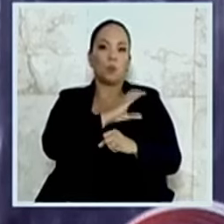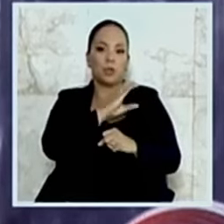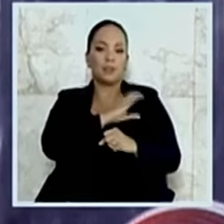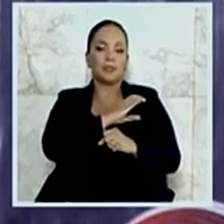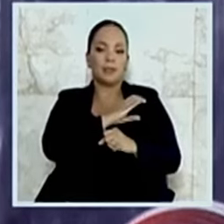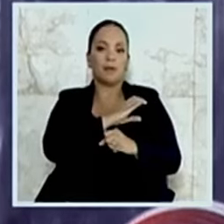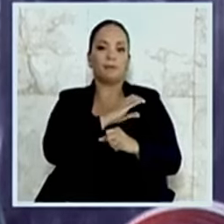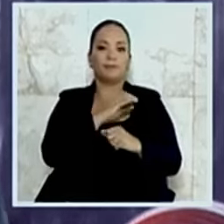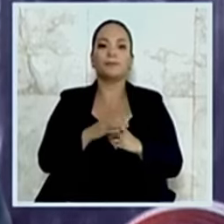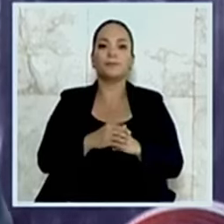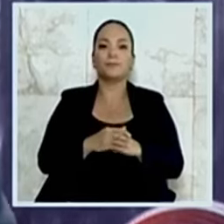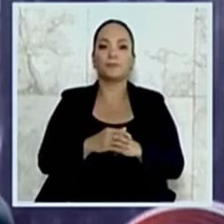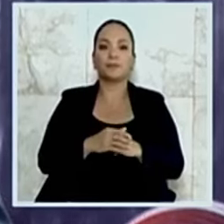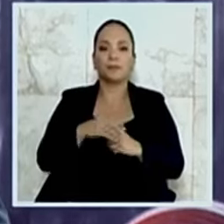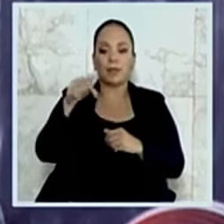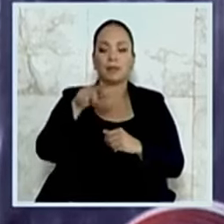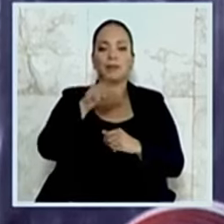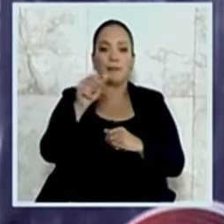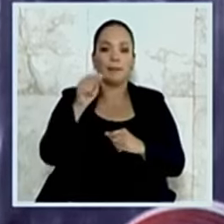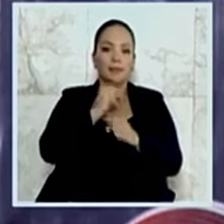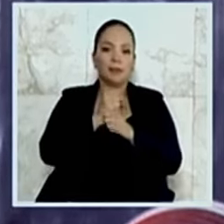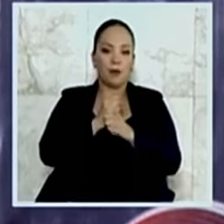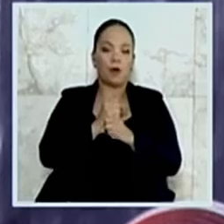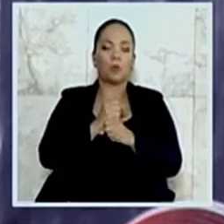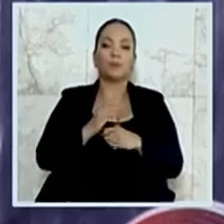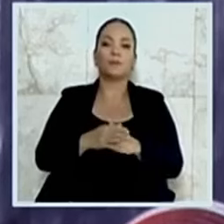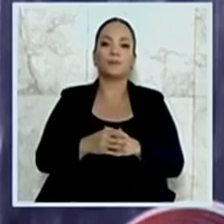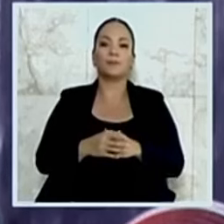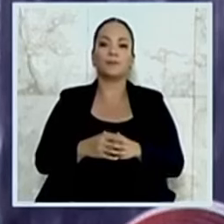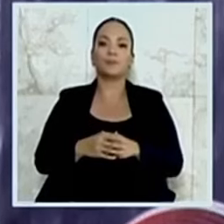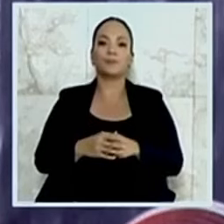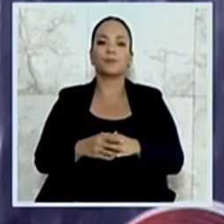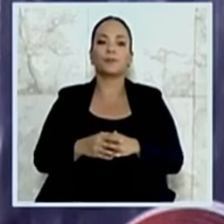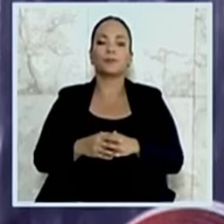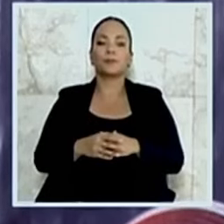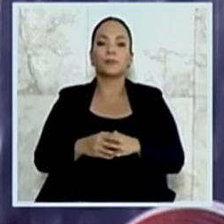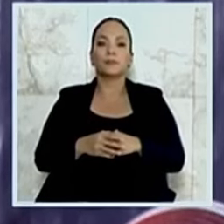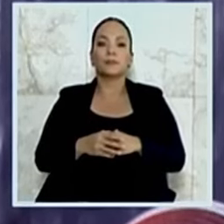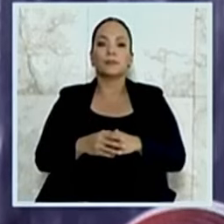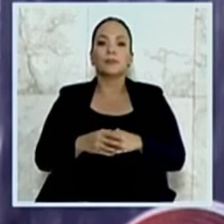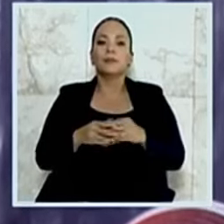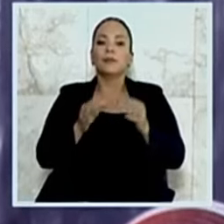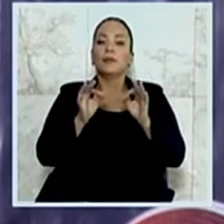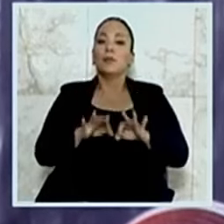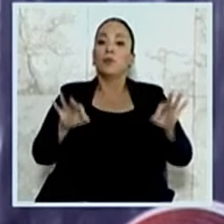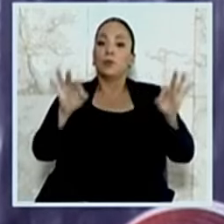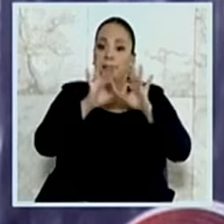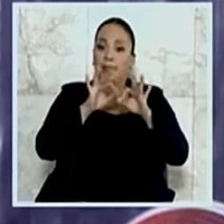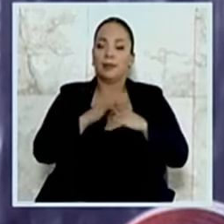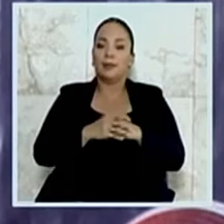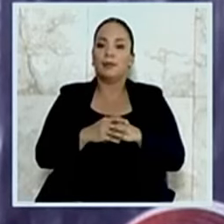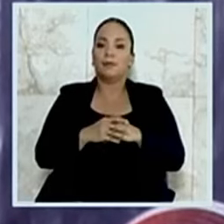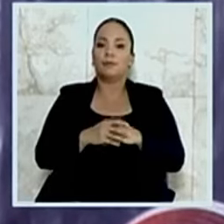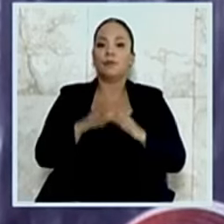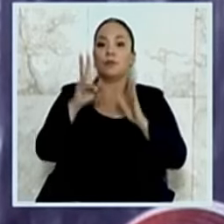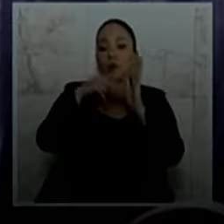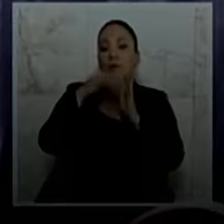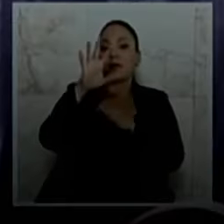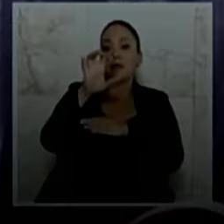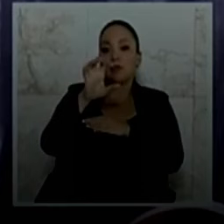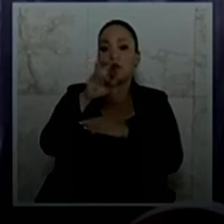376 armas de fuego han sido detectadas, confiscadas y capturadas por la policía costarricense